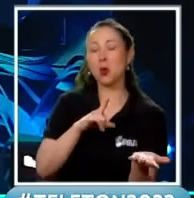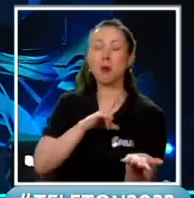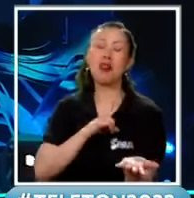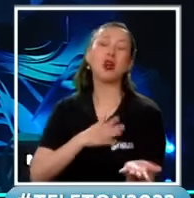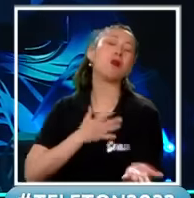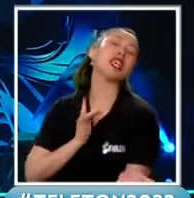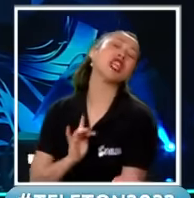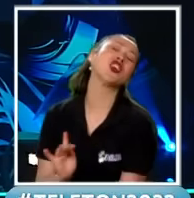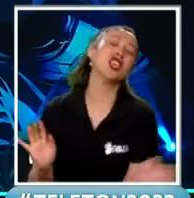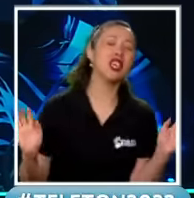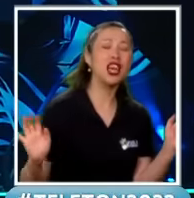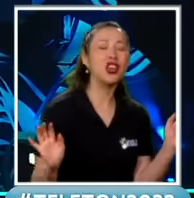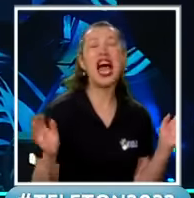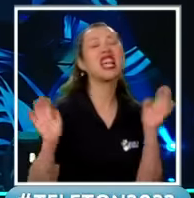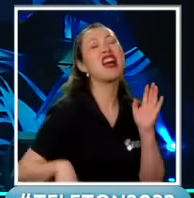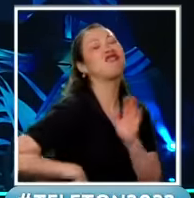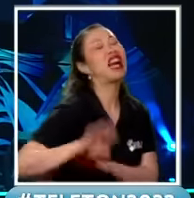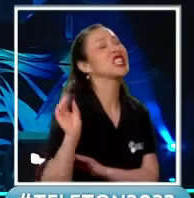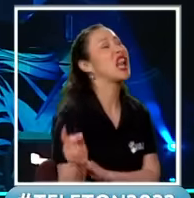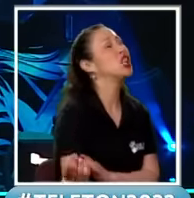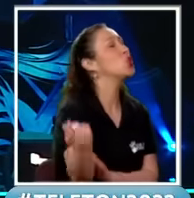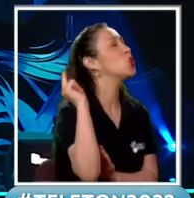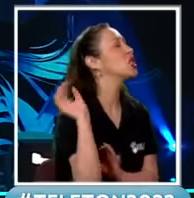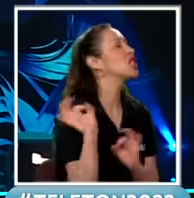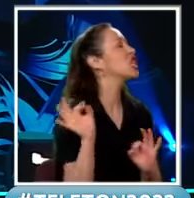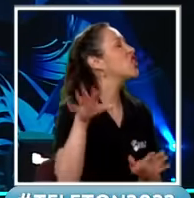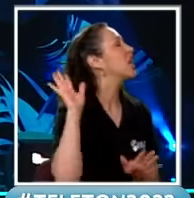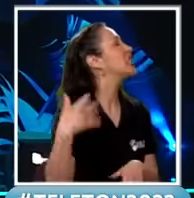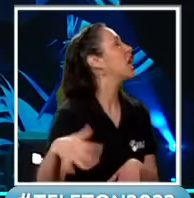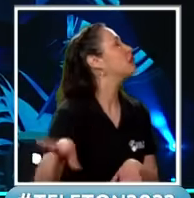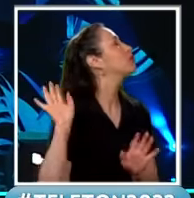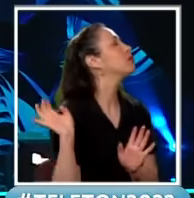quiero. Bueno, entonces vayas a la chucha, señora.